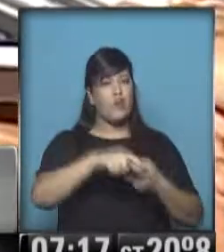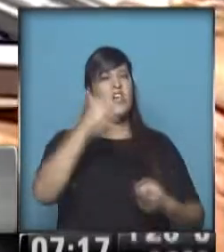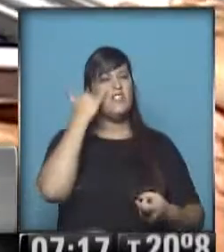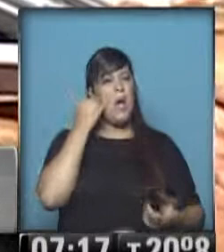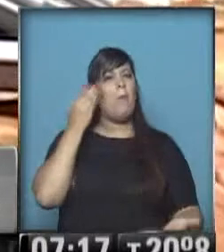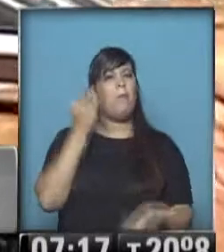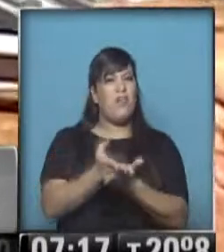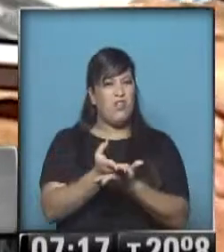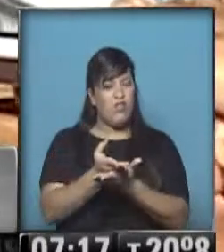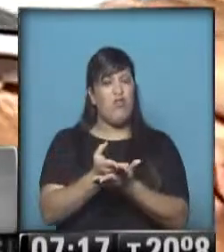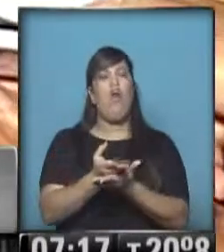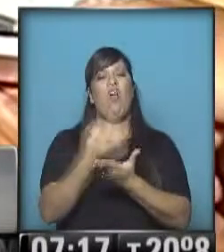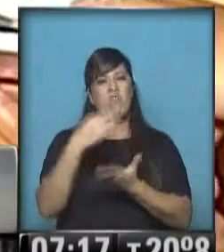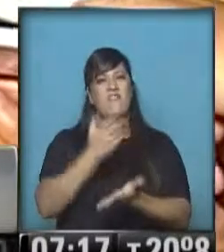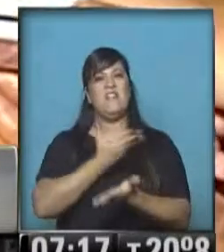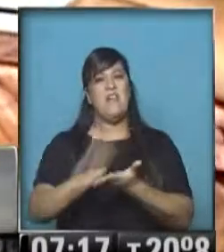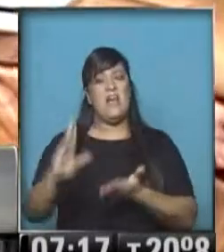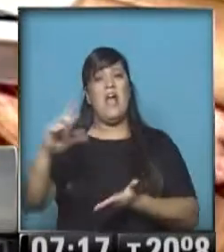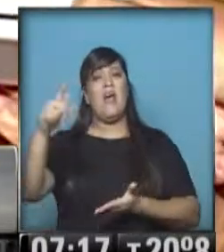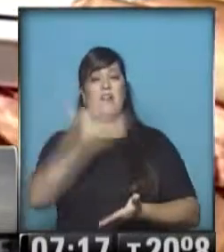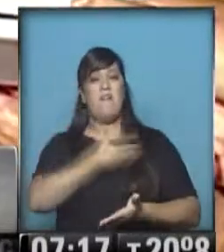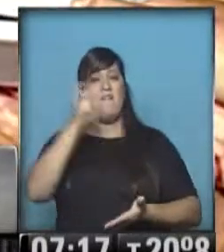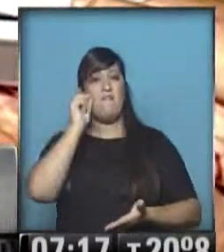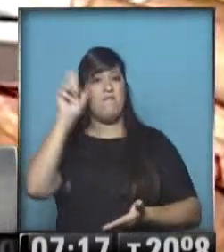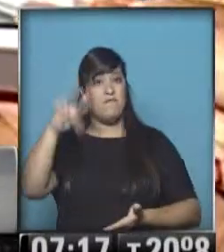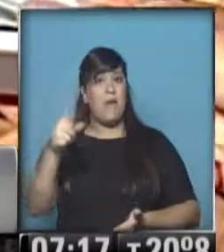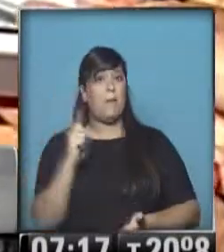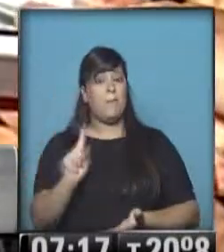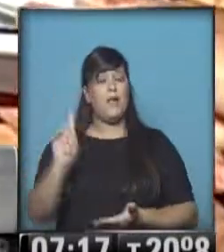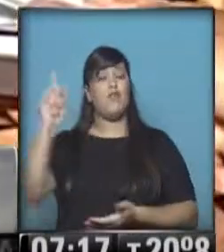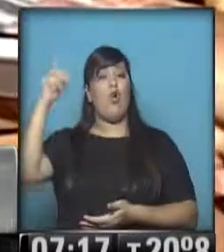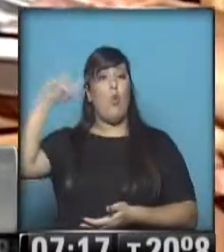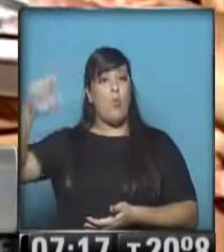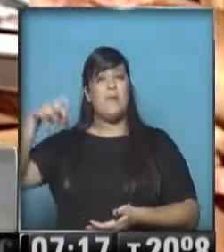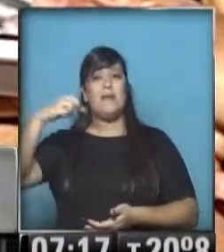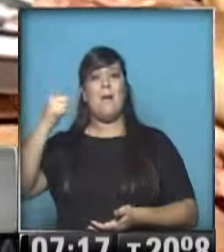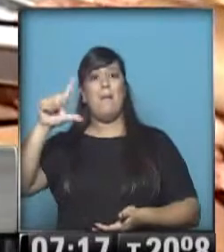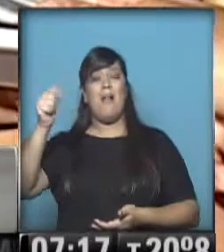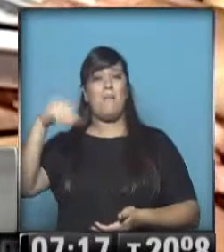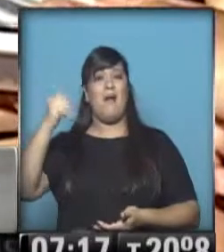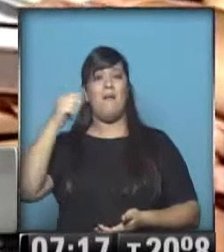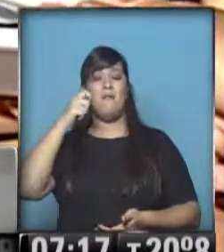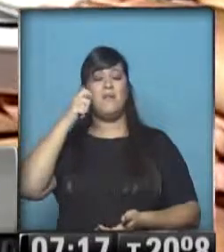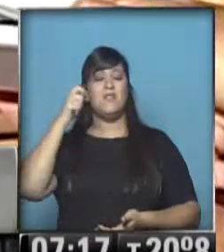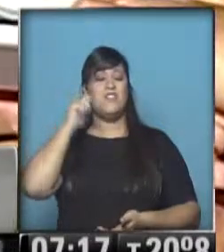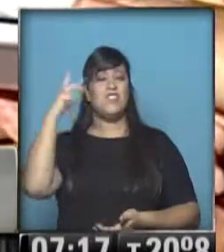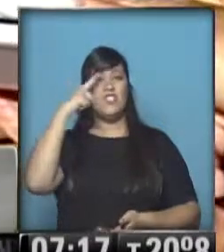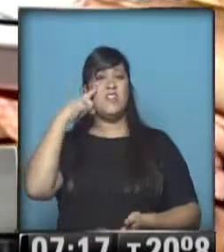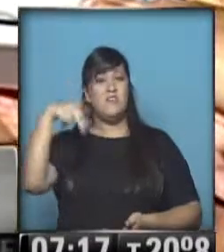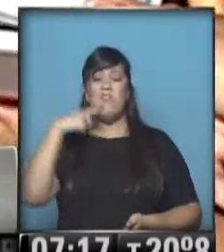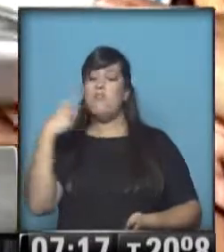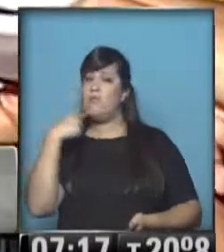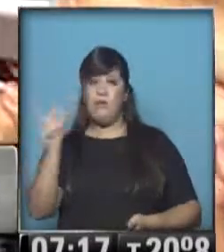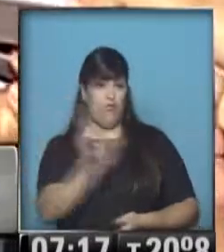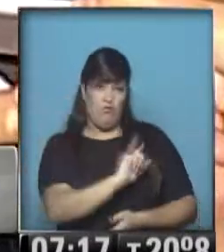la recusación de la fiscal Feini, que había sido rechazado por la doctora Parmagini, ha apelado esa decisión, con lo cual vuelve a poner